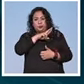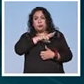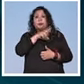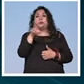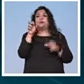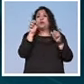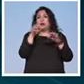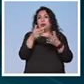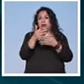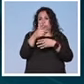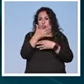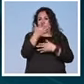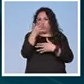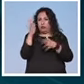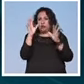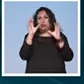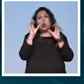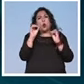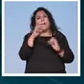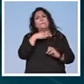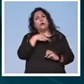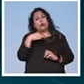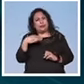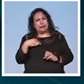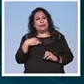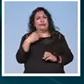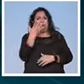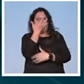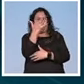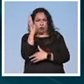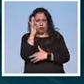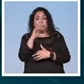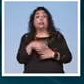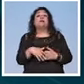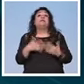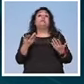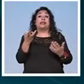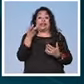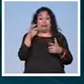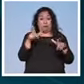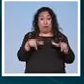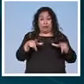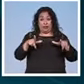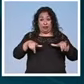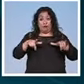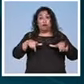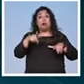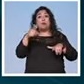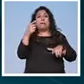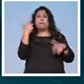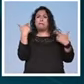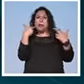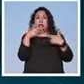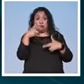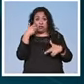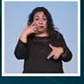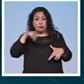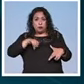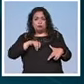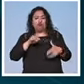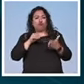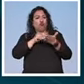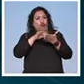la Oficina Nacional de Bosques o con municipios forestales. A través de esta plataforma, los docentes interesados